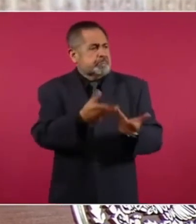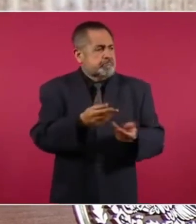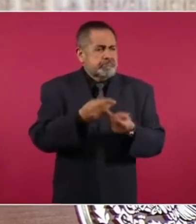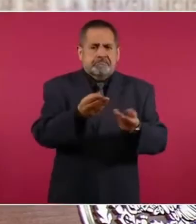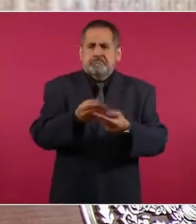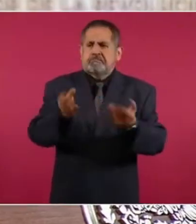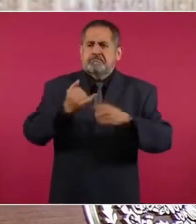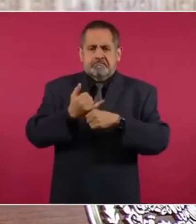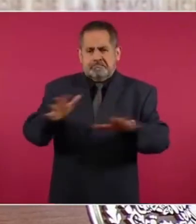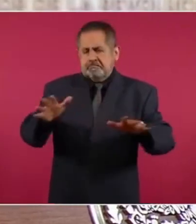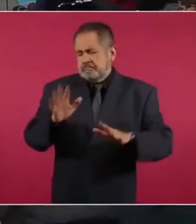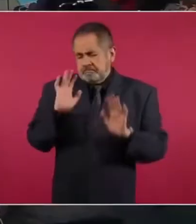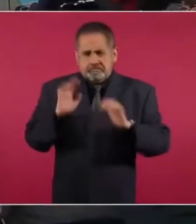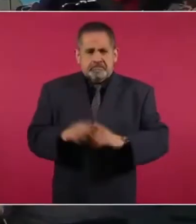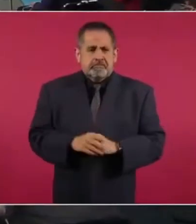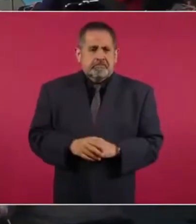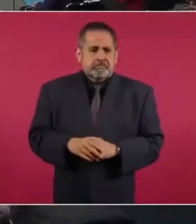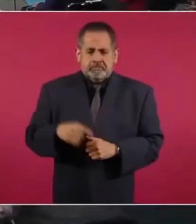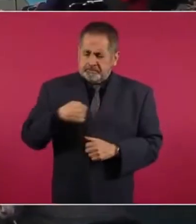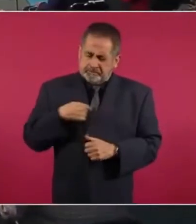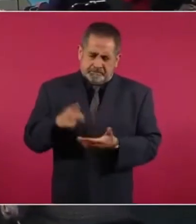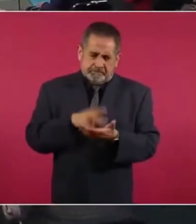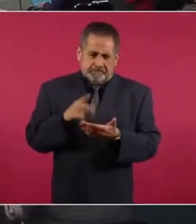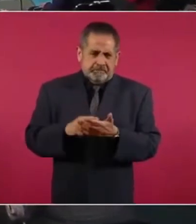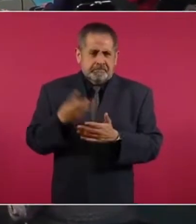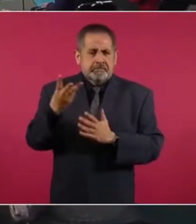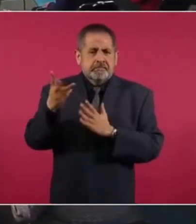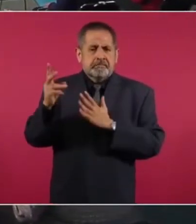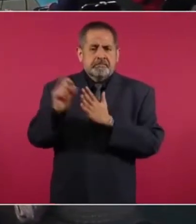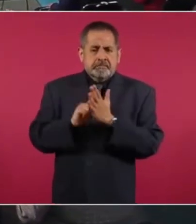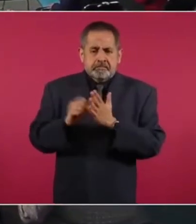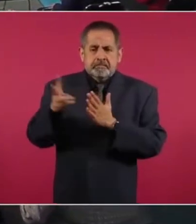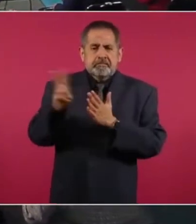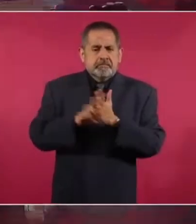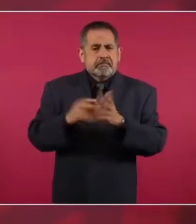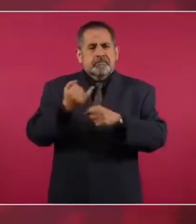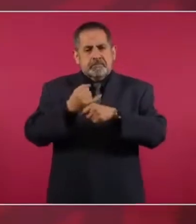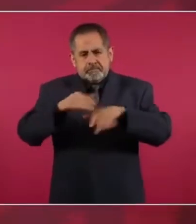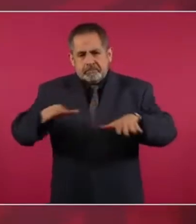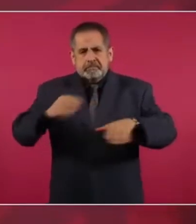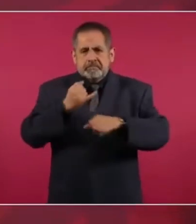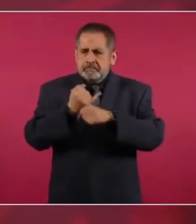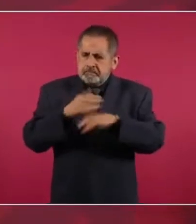constantemente. Yo informo cada 3 meses en lo general,